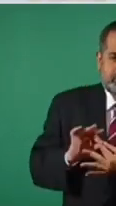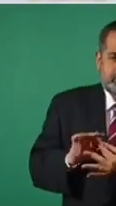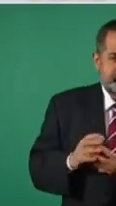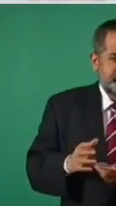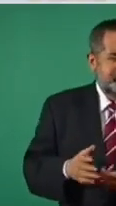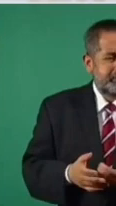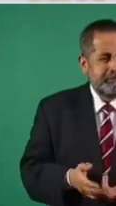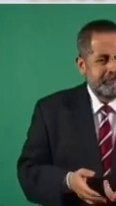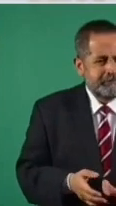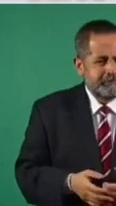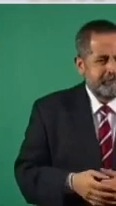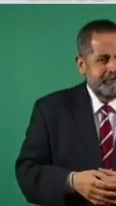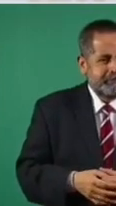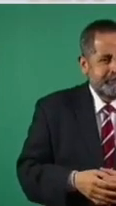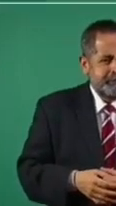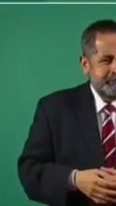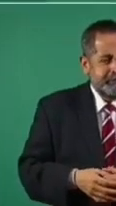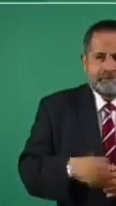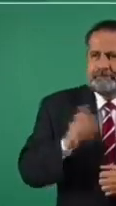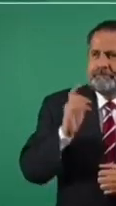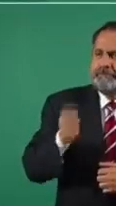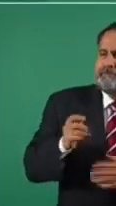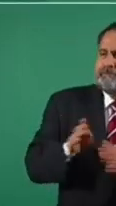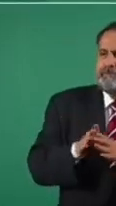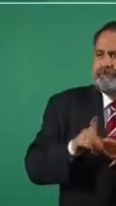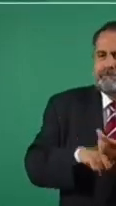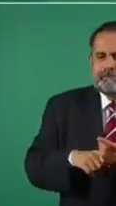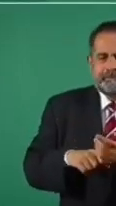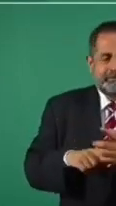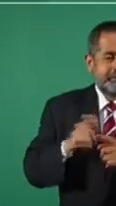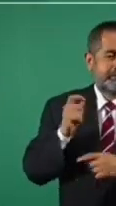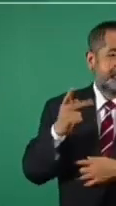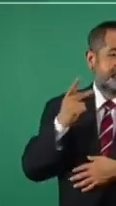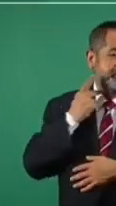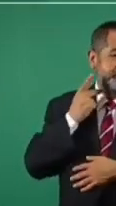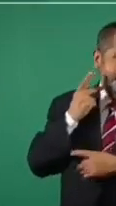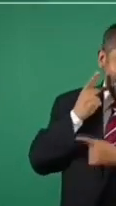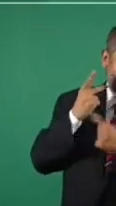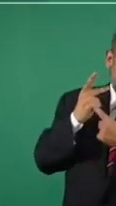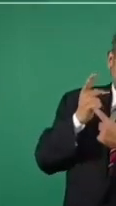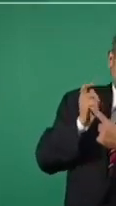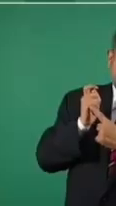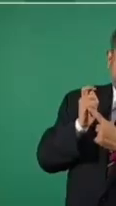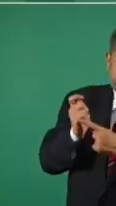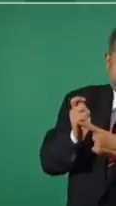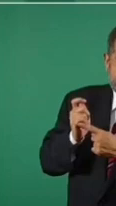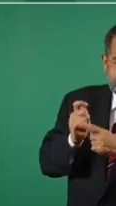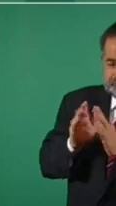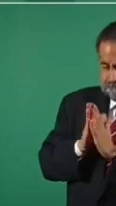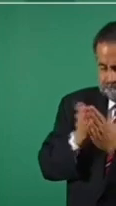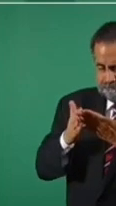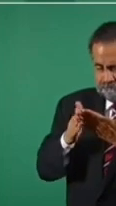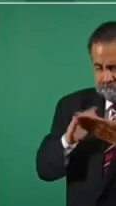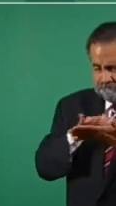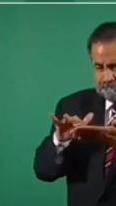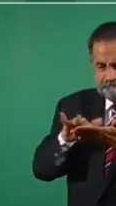cuando la mejor definición de política, al menos la que me parece